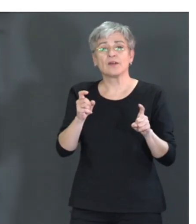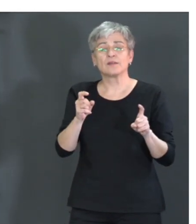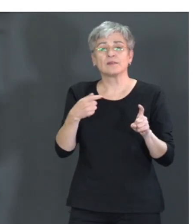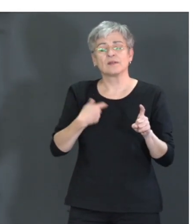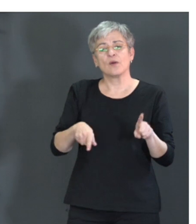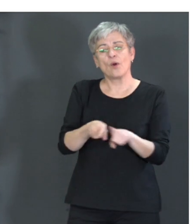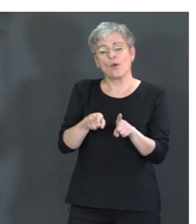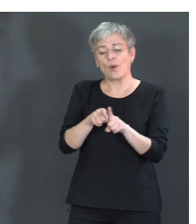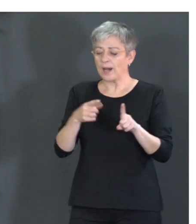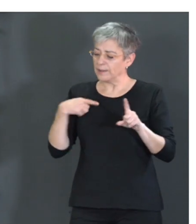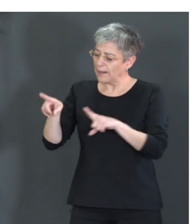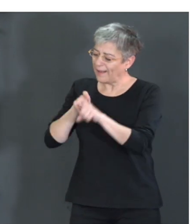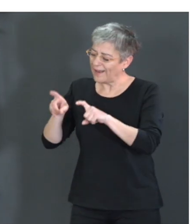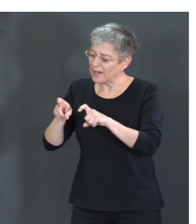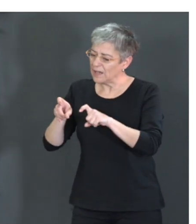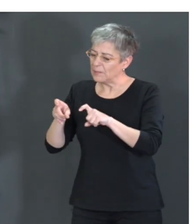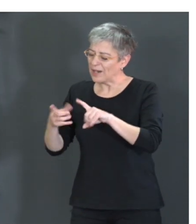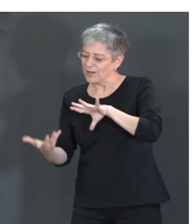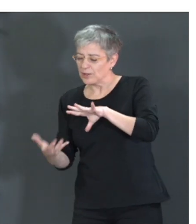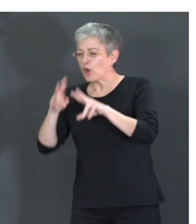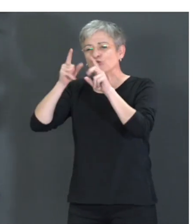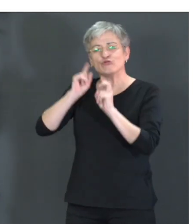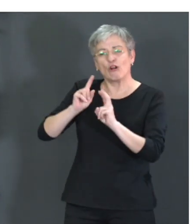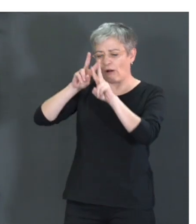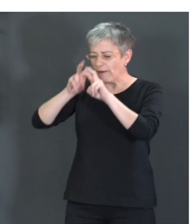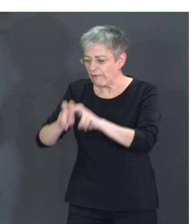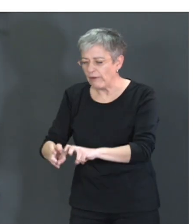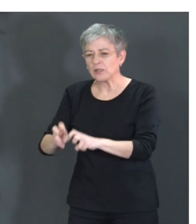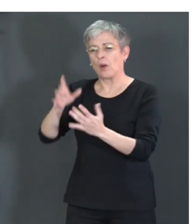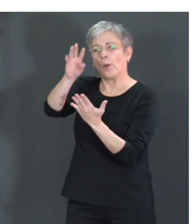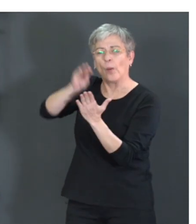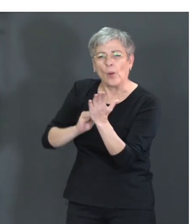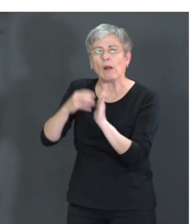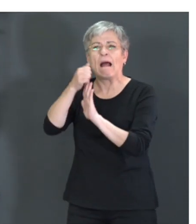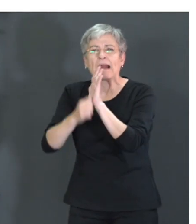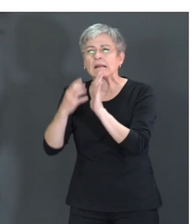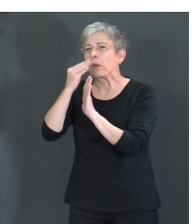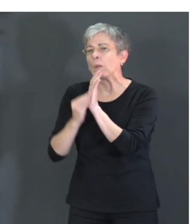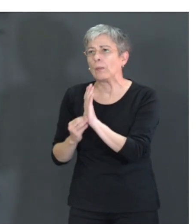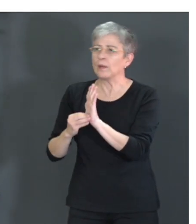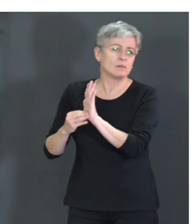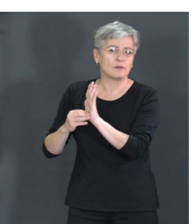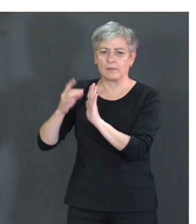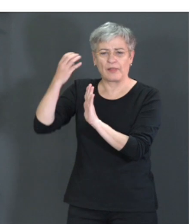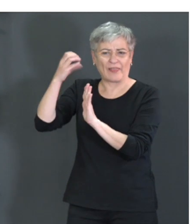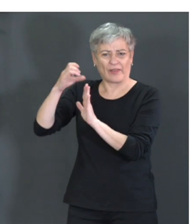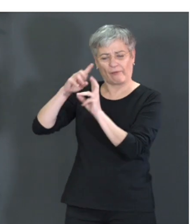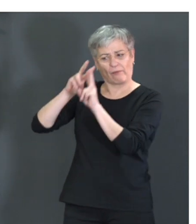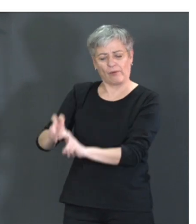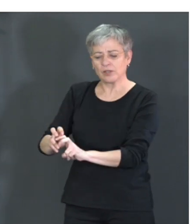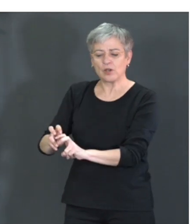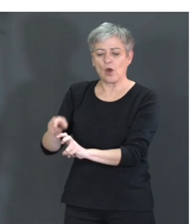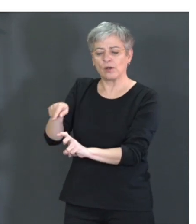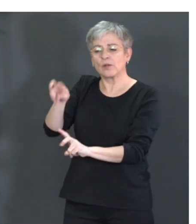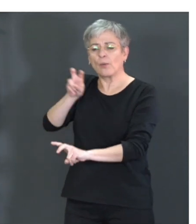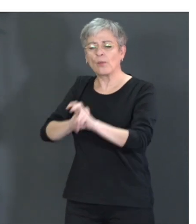fin práctico. No, que no nos quedemos en la parte de investigación, un paper científico, que también está muy bien, pero sobre todo que esas soluciones